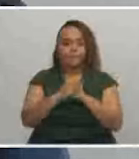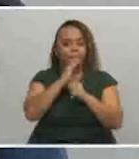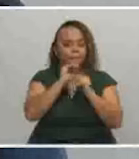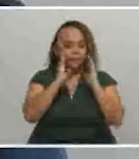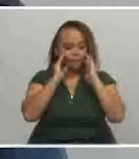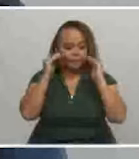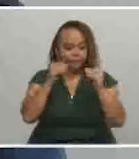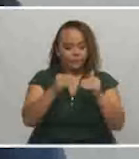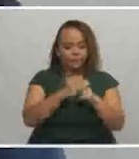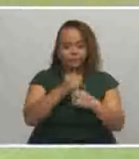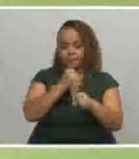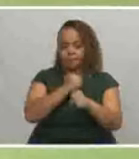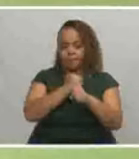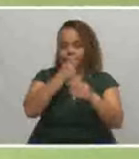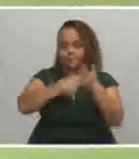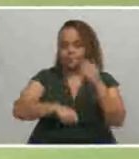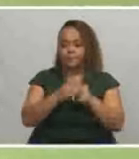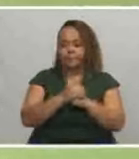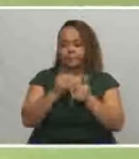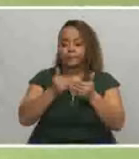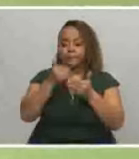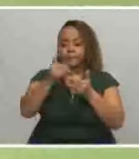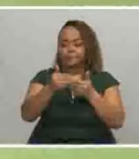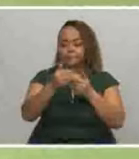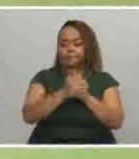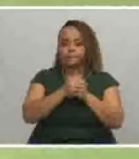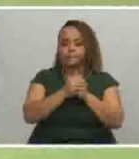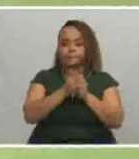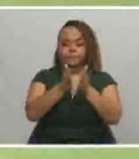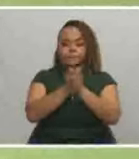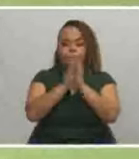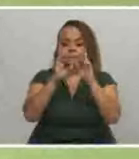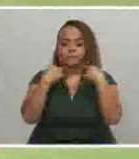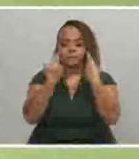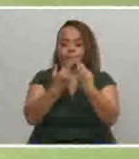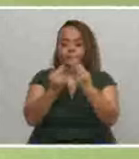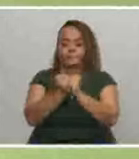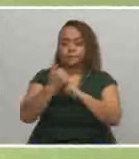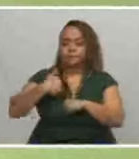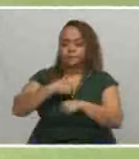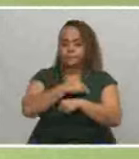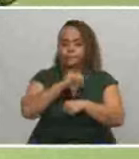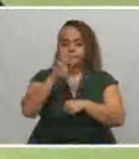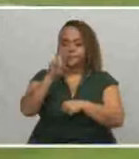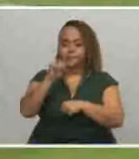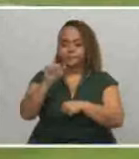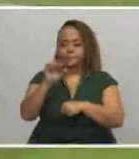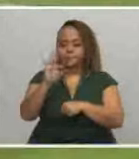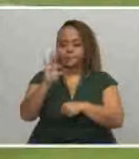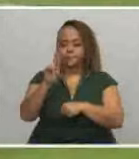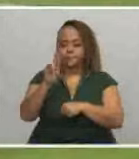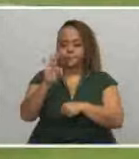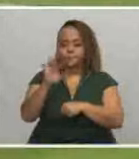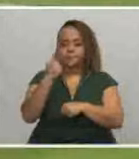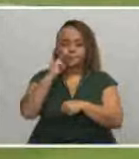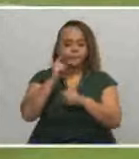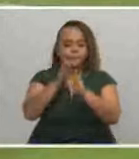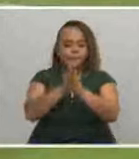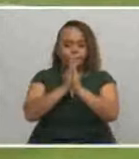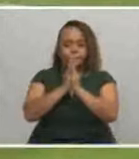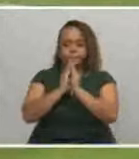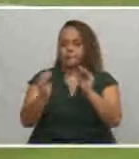enfocarnos a trabajar fuerte. El siguiente paso fue pedir una reunión con los miembros de la UNAFUT para solicitar la mayor